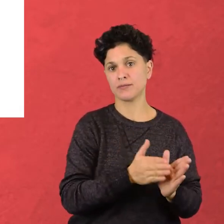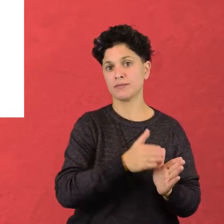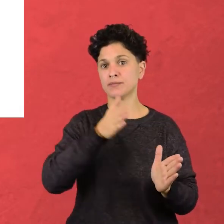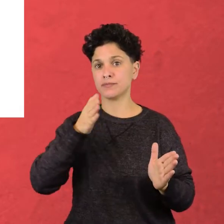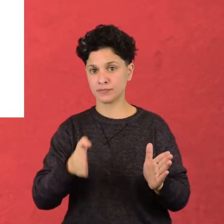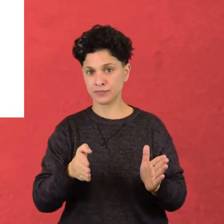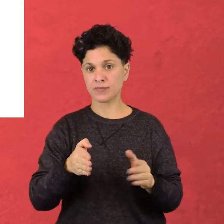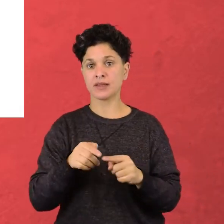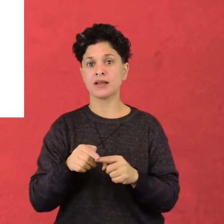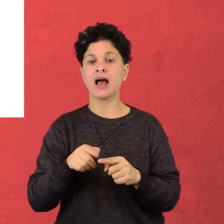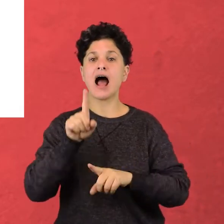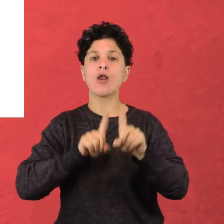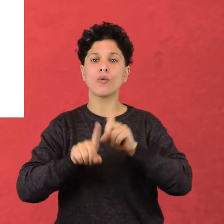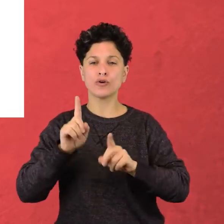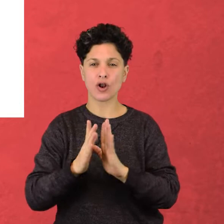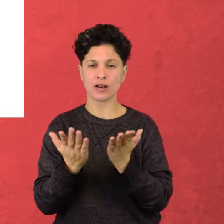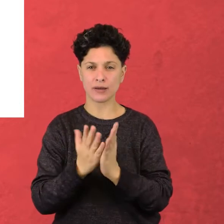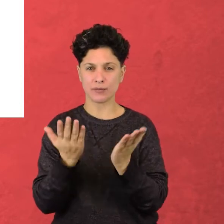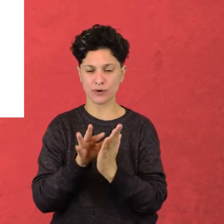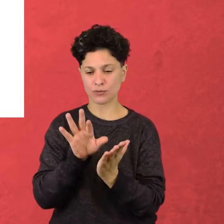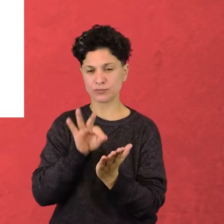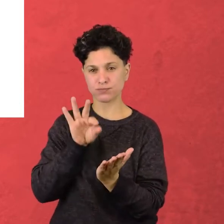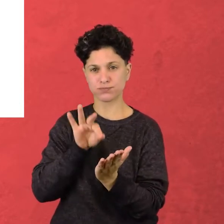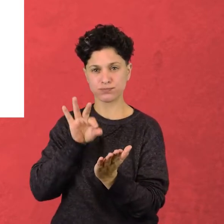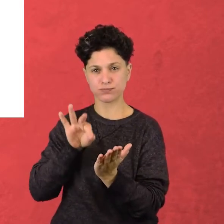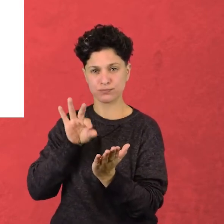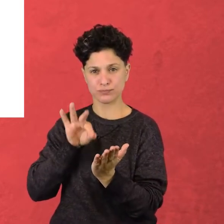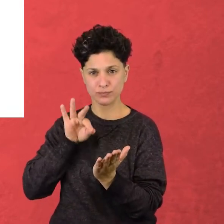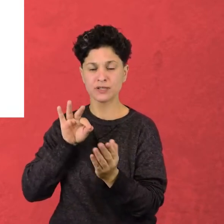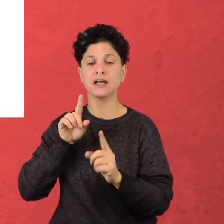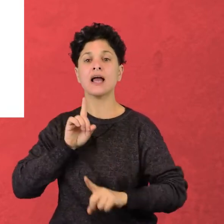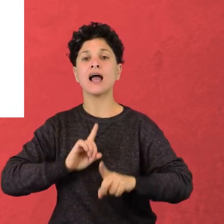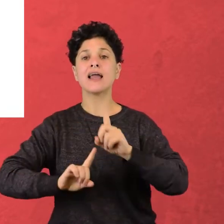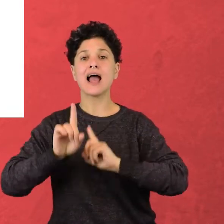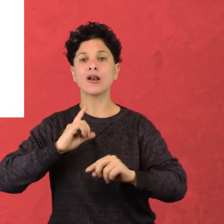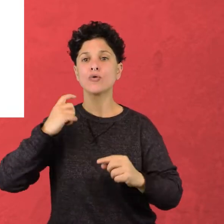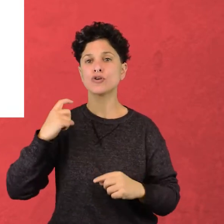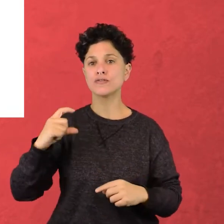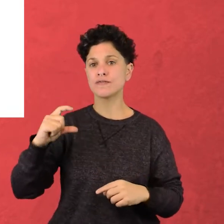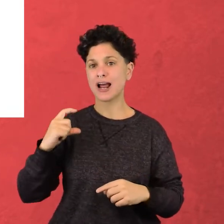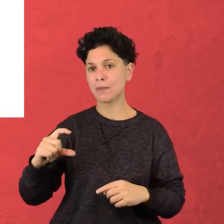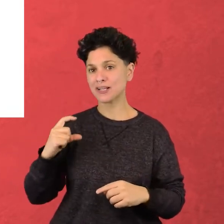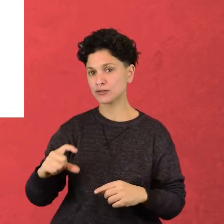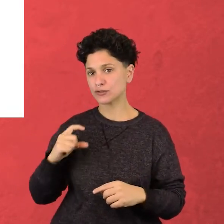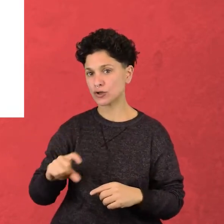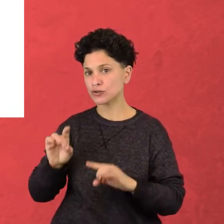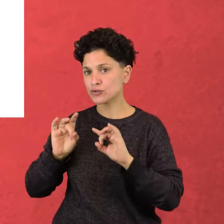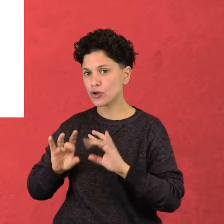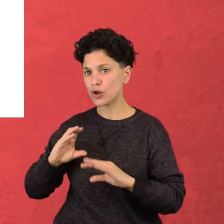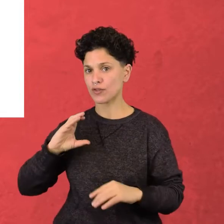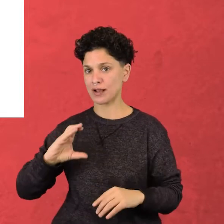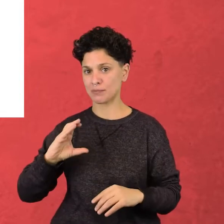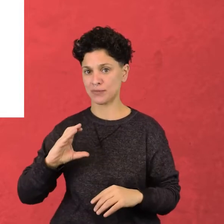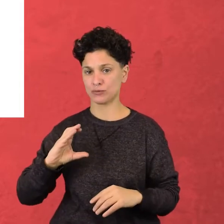ese capítulo que vamos a ver. Vamos a tomar algunas partes de este libro y algunos